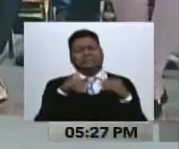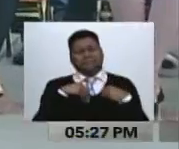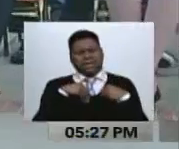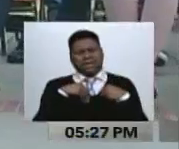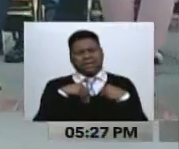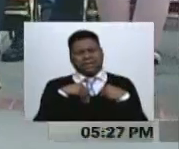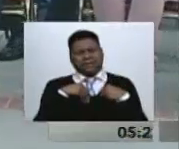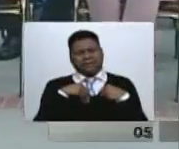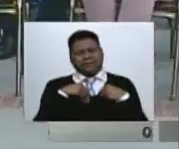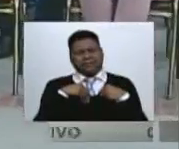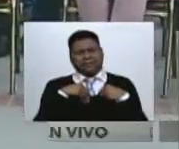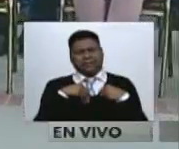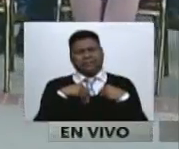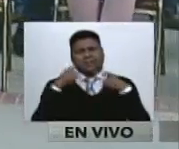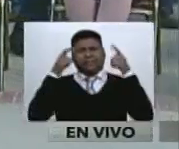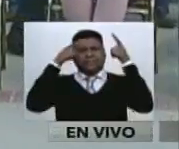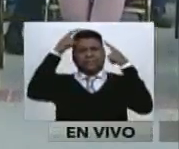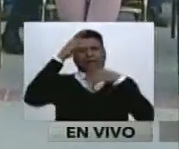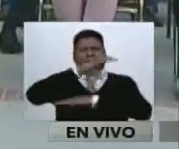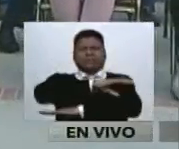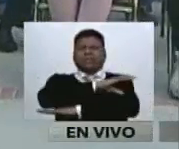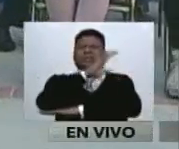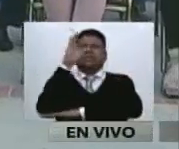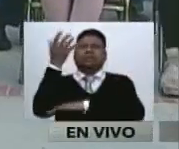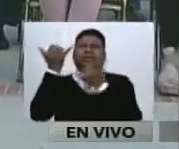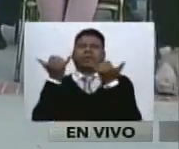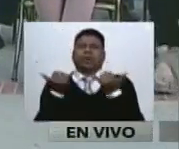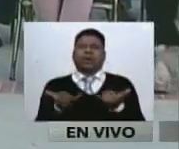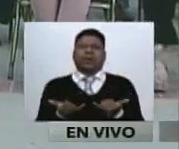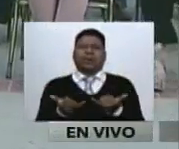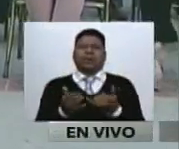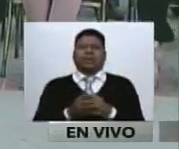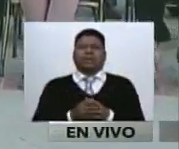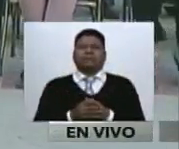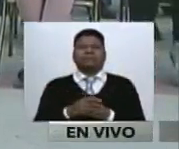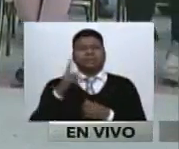solamente puede ser asumido con el Espíritu de Dios. Que Dios,